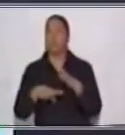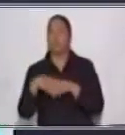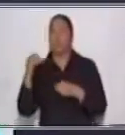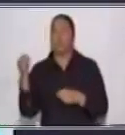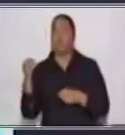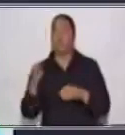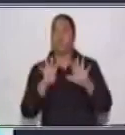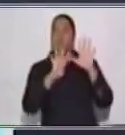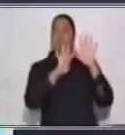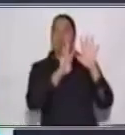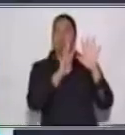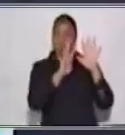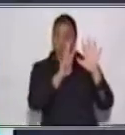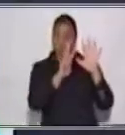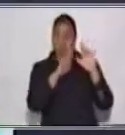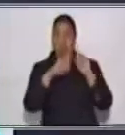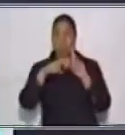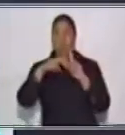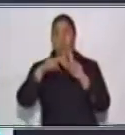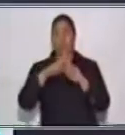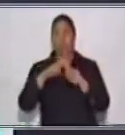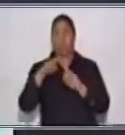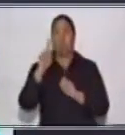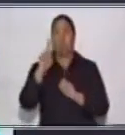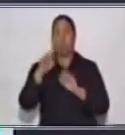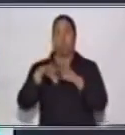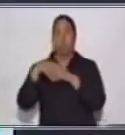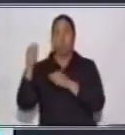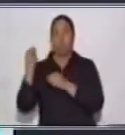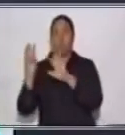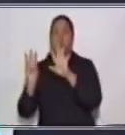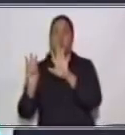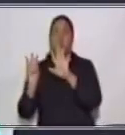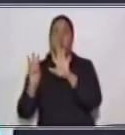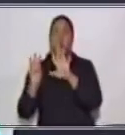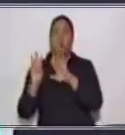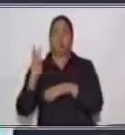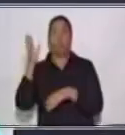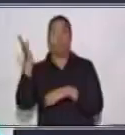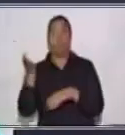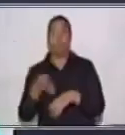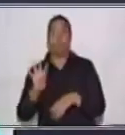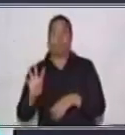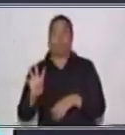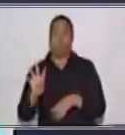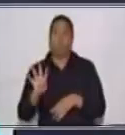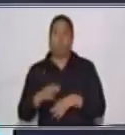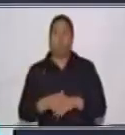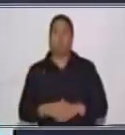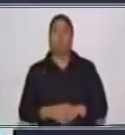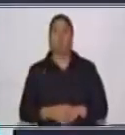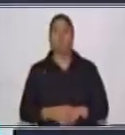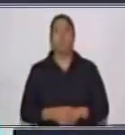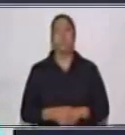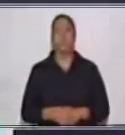1, 8 dividido 4. Y x,